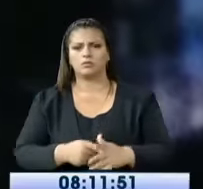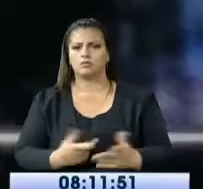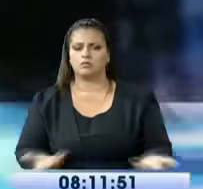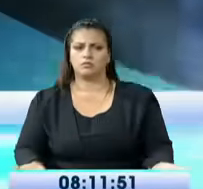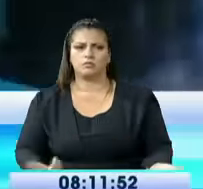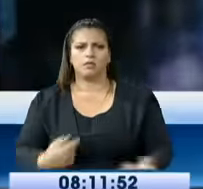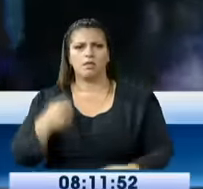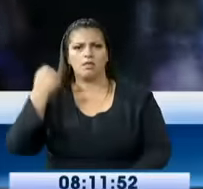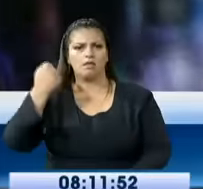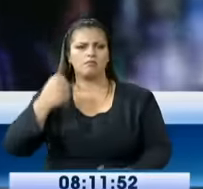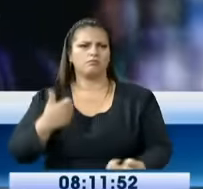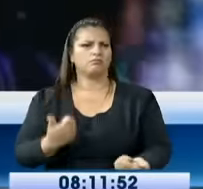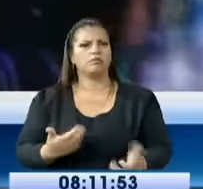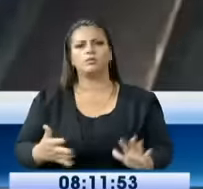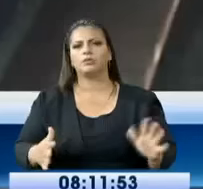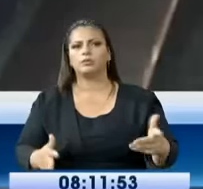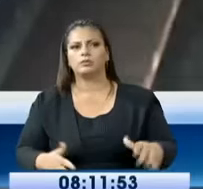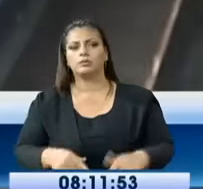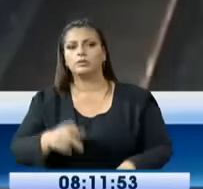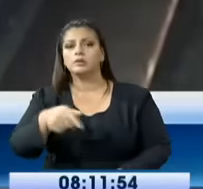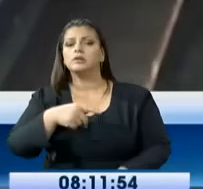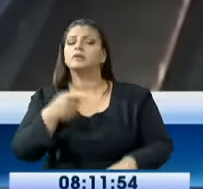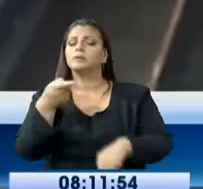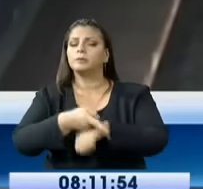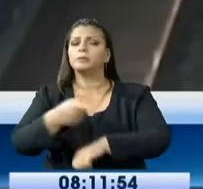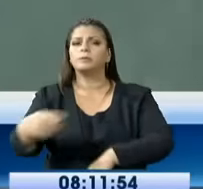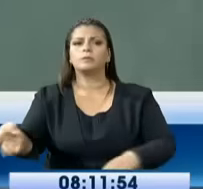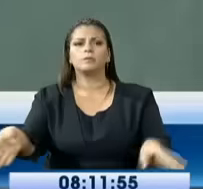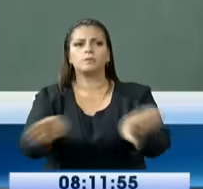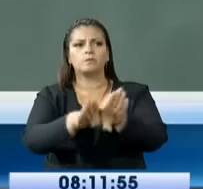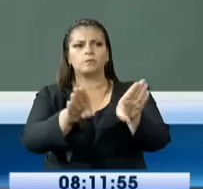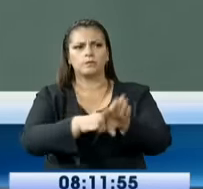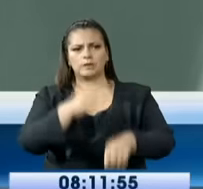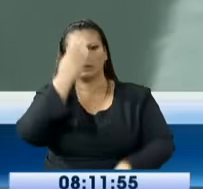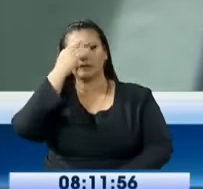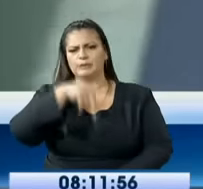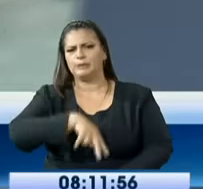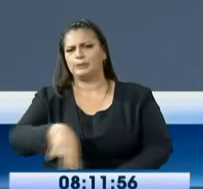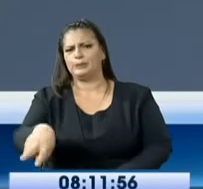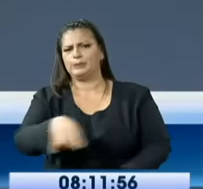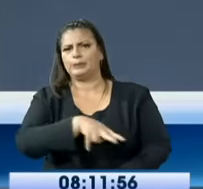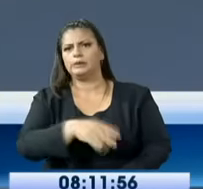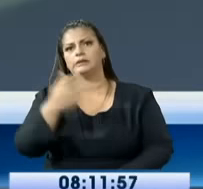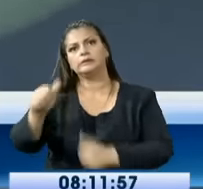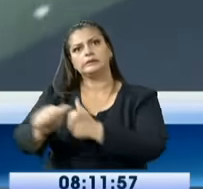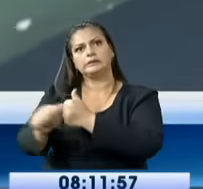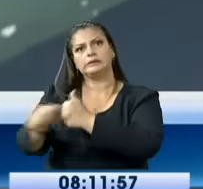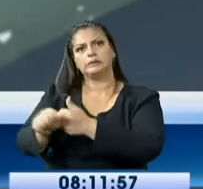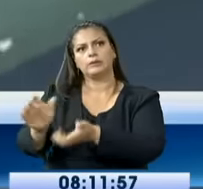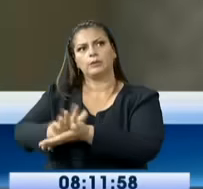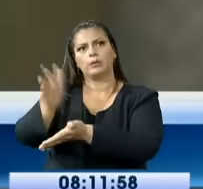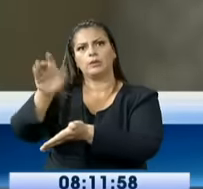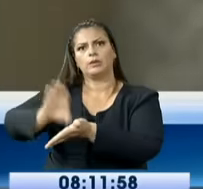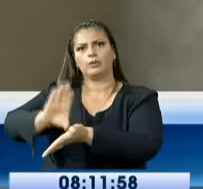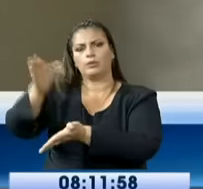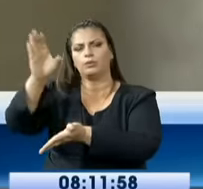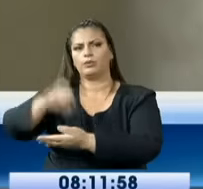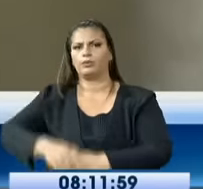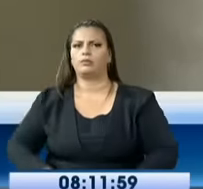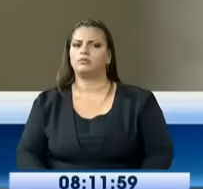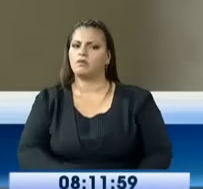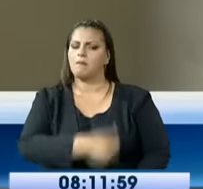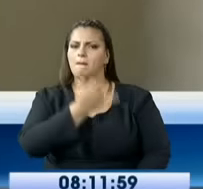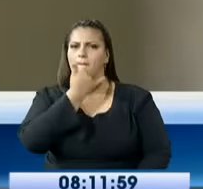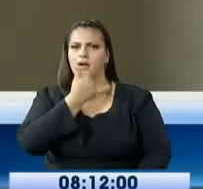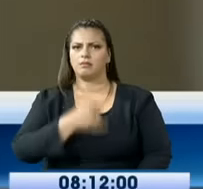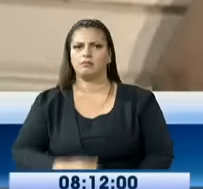El centro de diversión nocturna fue clausurado por encontrarse en una zona no permitida para ese tipo de actividad. Aquí